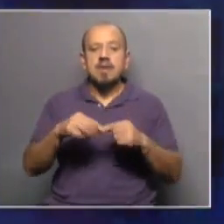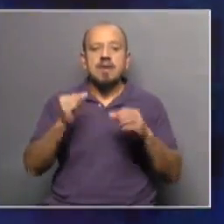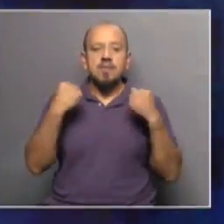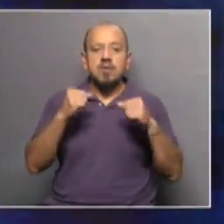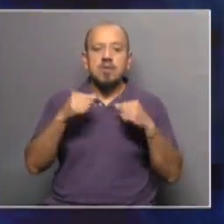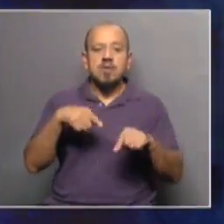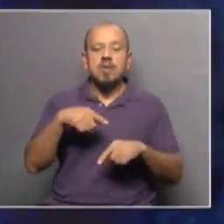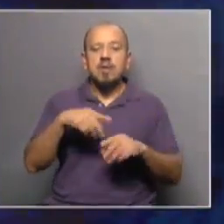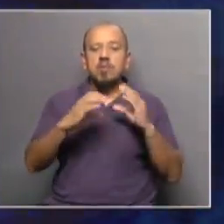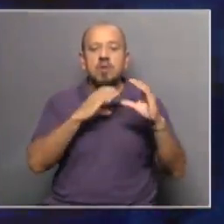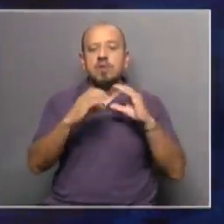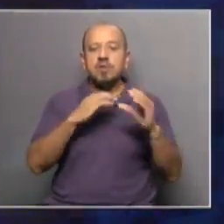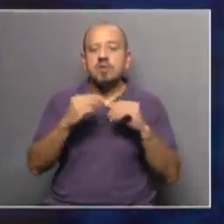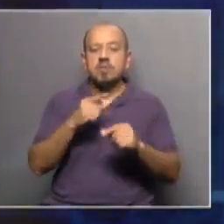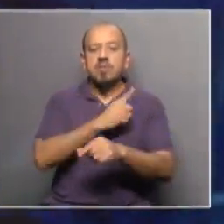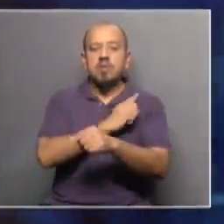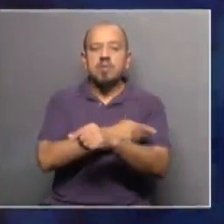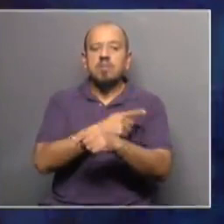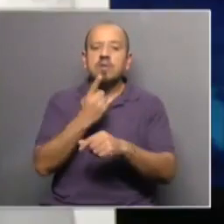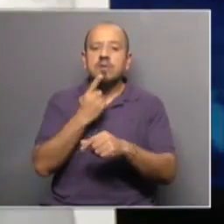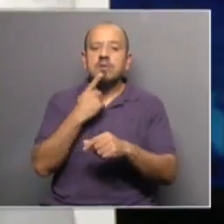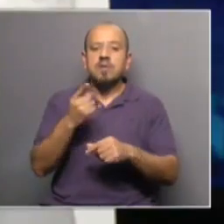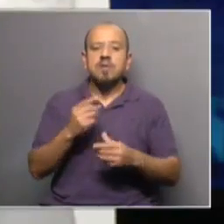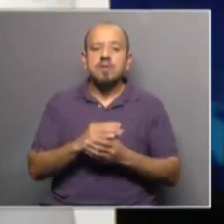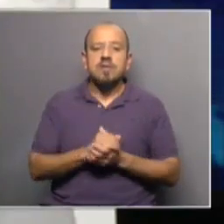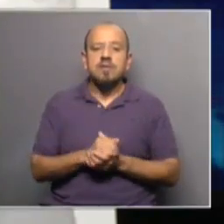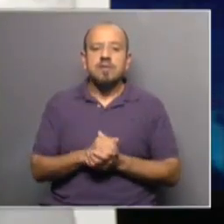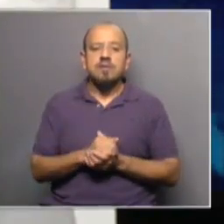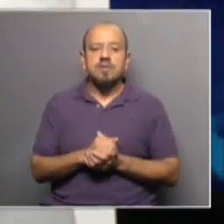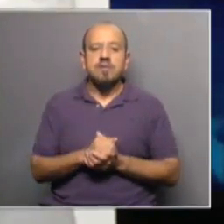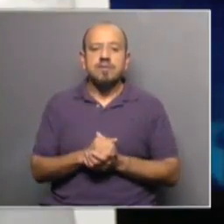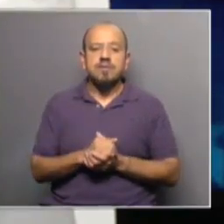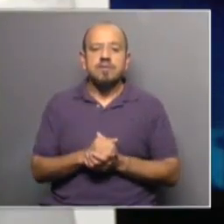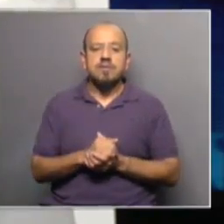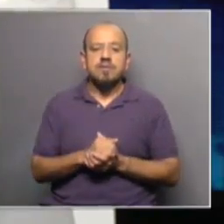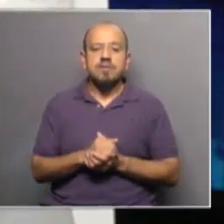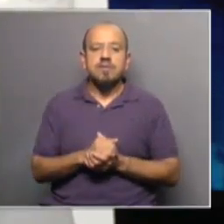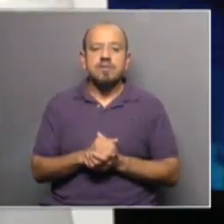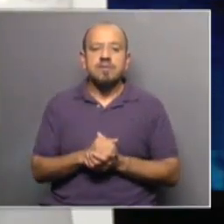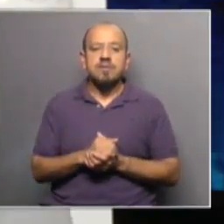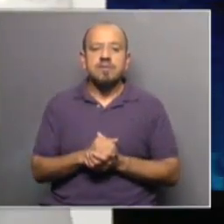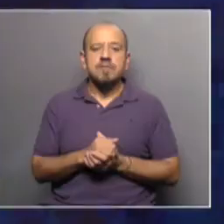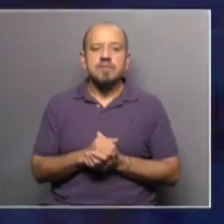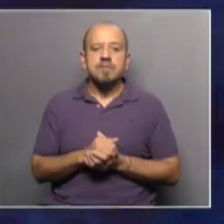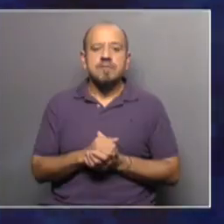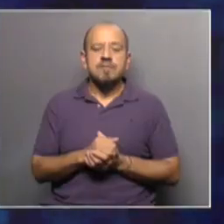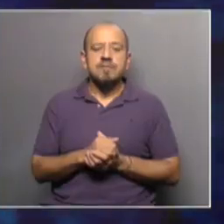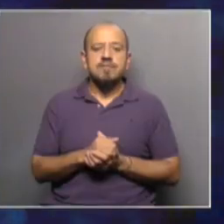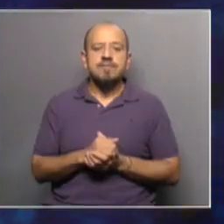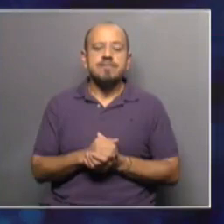por Sebastián Cittadini y Gabriel Quirici. Muchísimas gracias por haber estado hoy acá. Un placer.